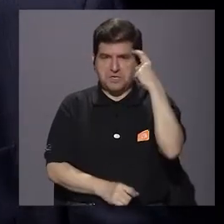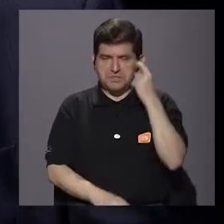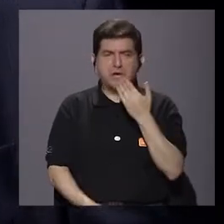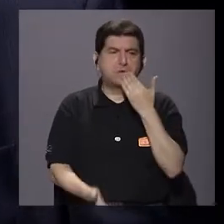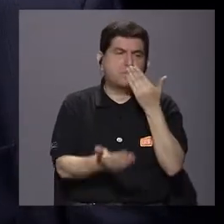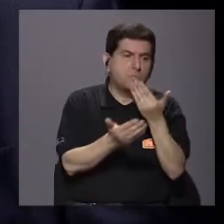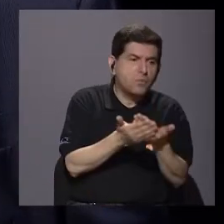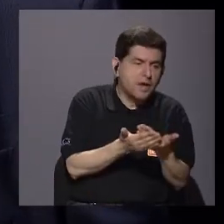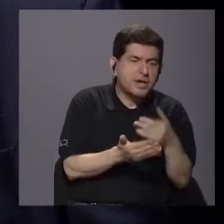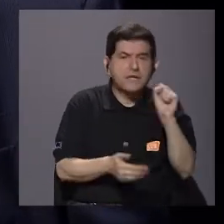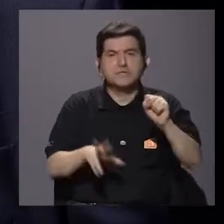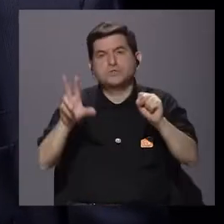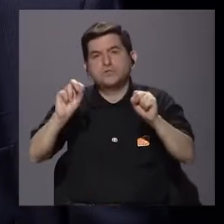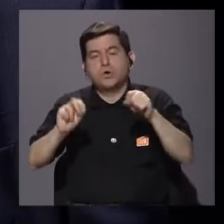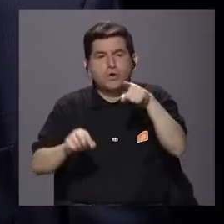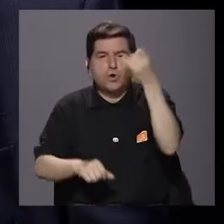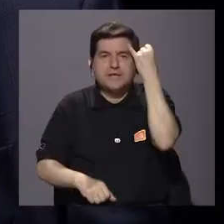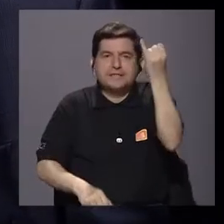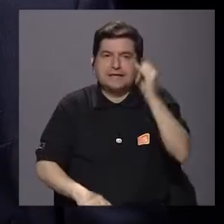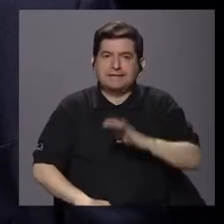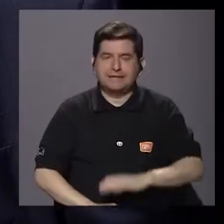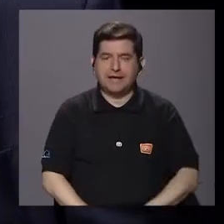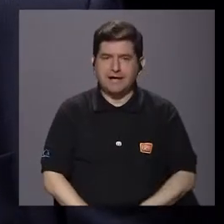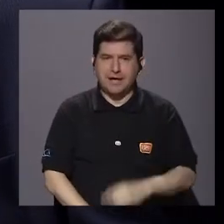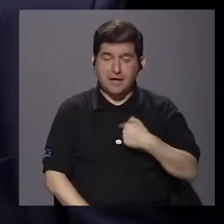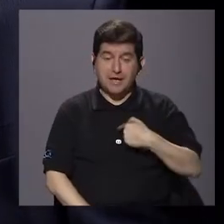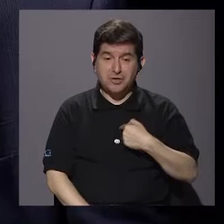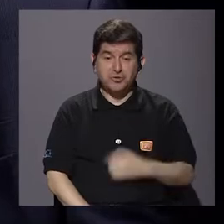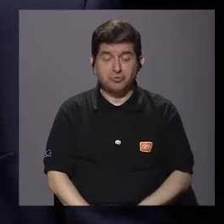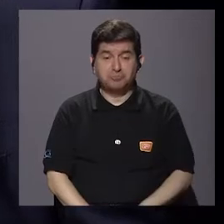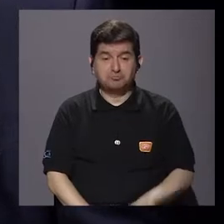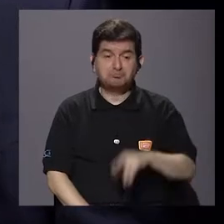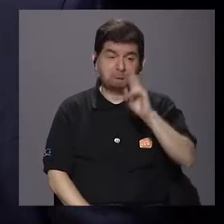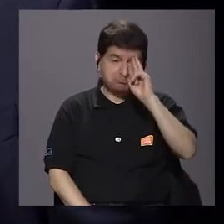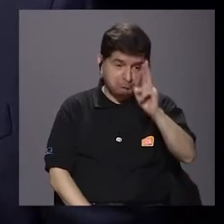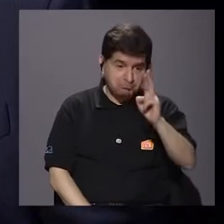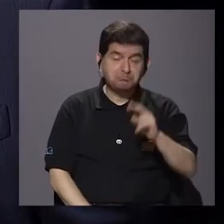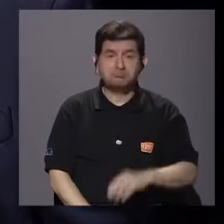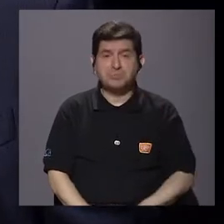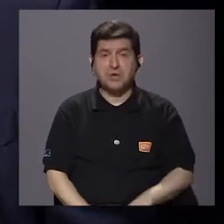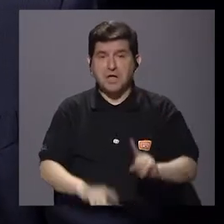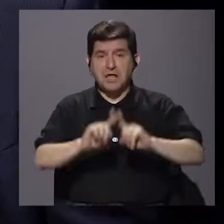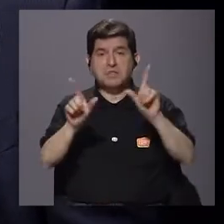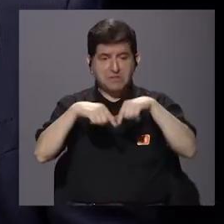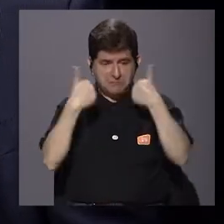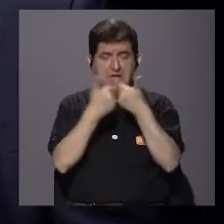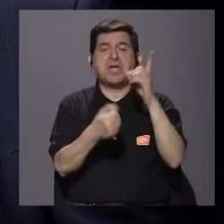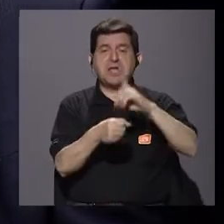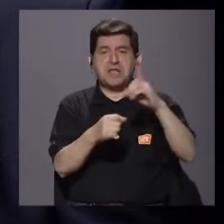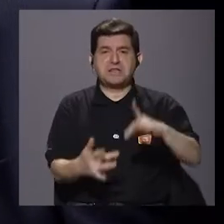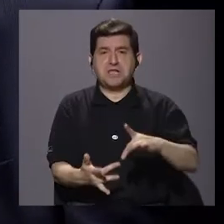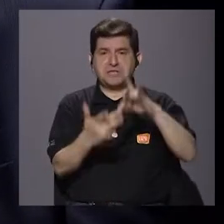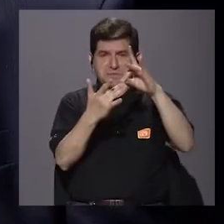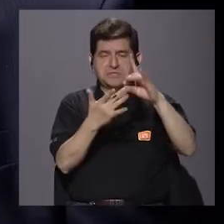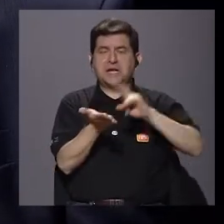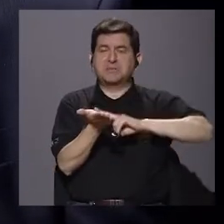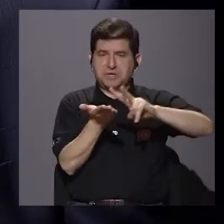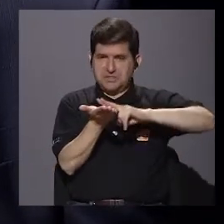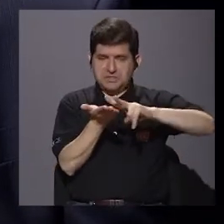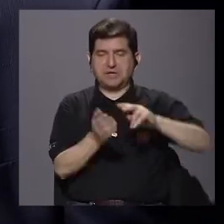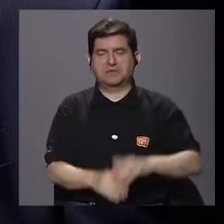son buenas o no son buenas y tengo que reconocer mérito en varias fracciones especialmente en la deliberación